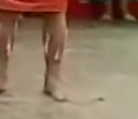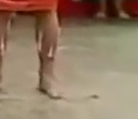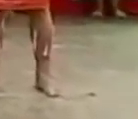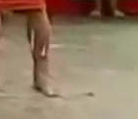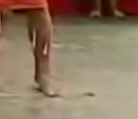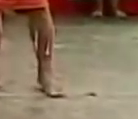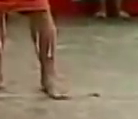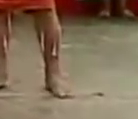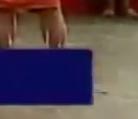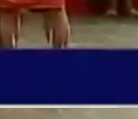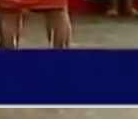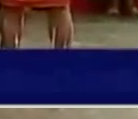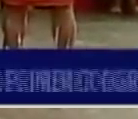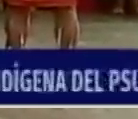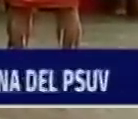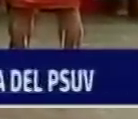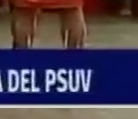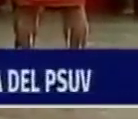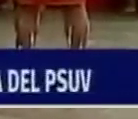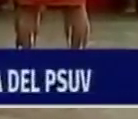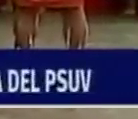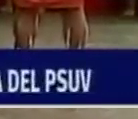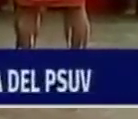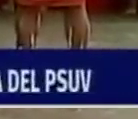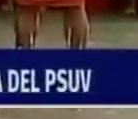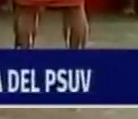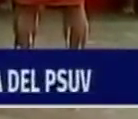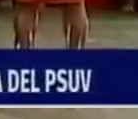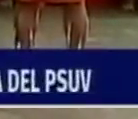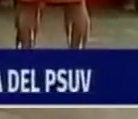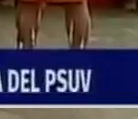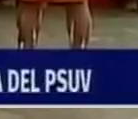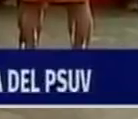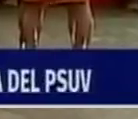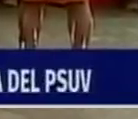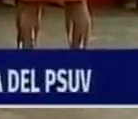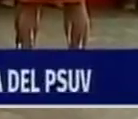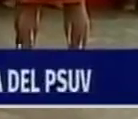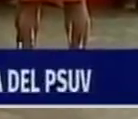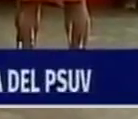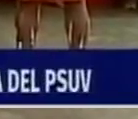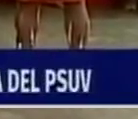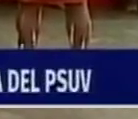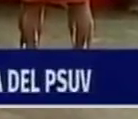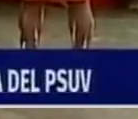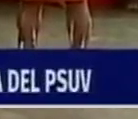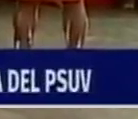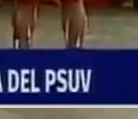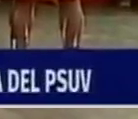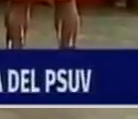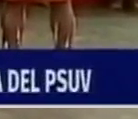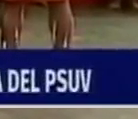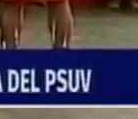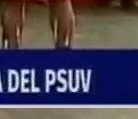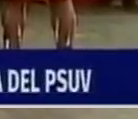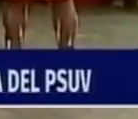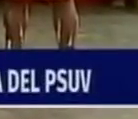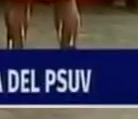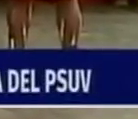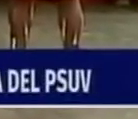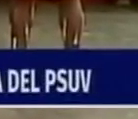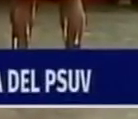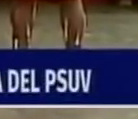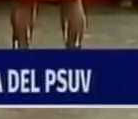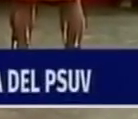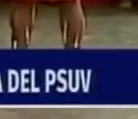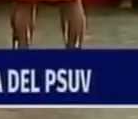indígenas es para darle agradecimiento a la Pachamama en conjunto a todos mis hermanos indígenas y con la conmemoración de la resistencia indígena. Y